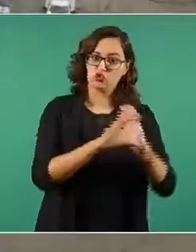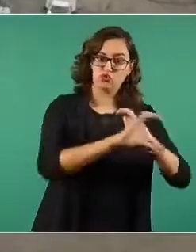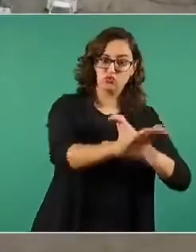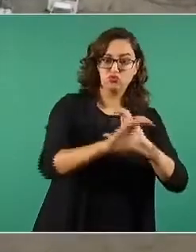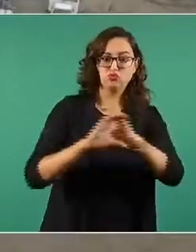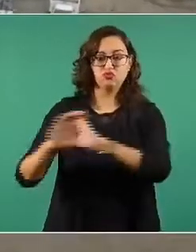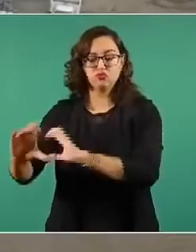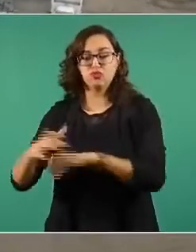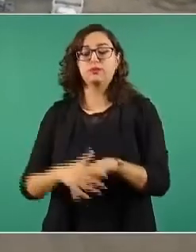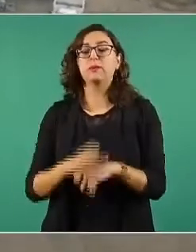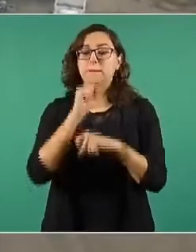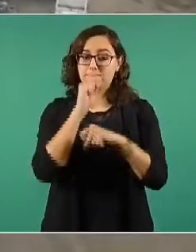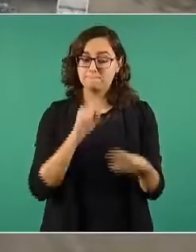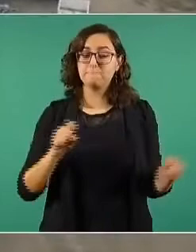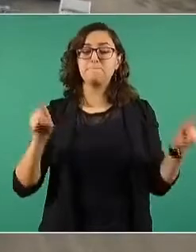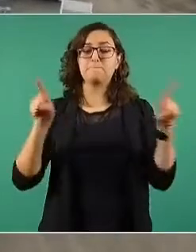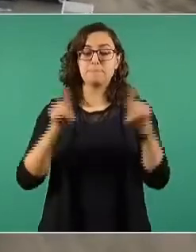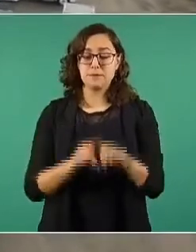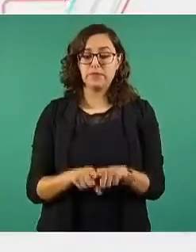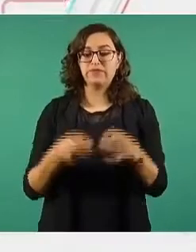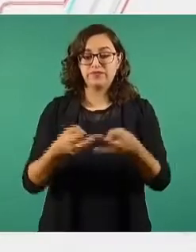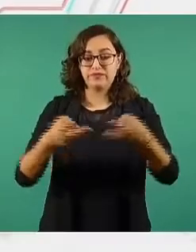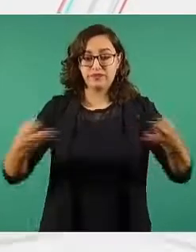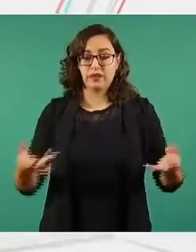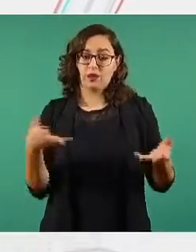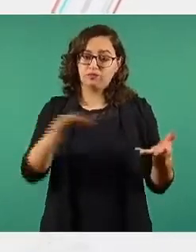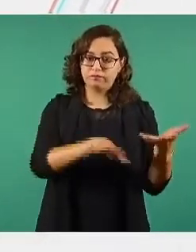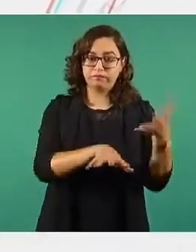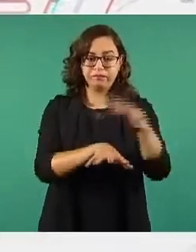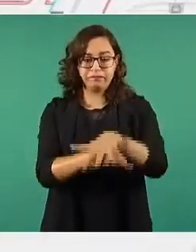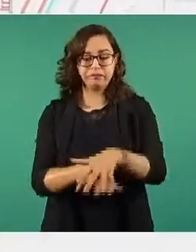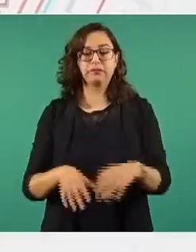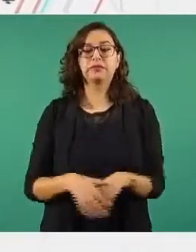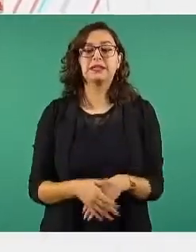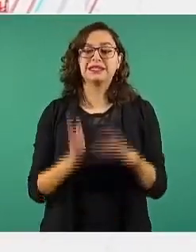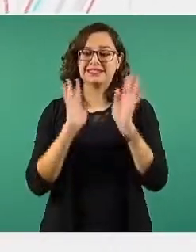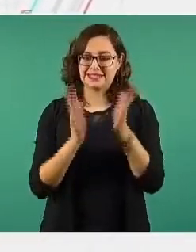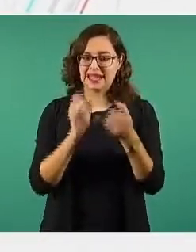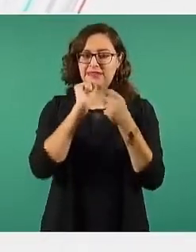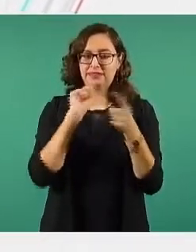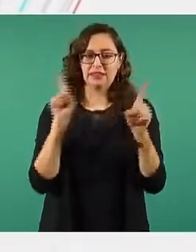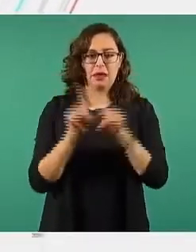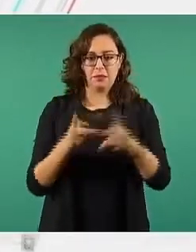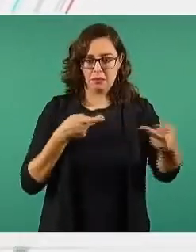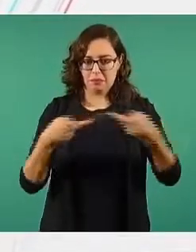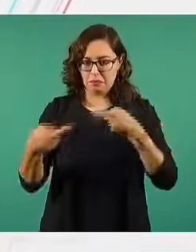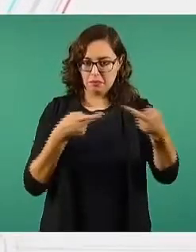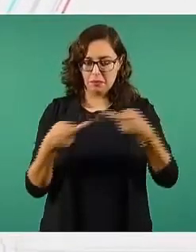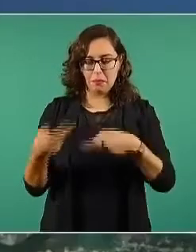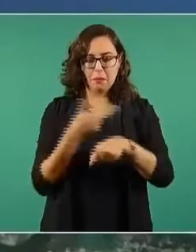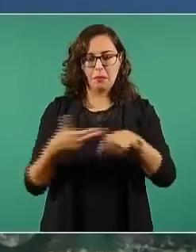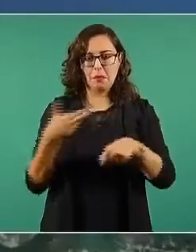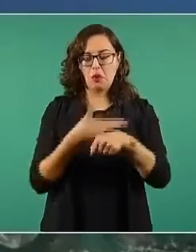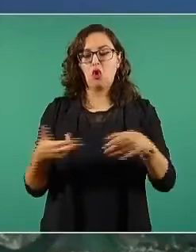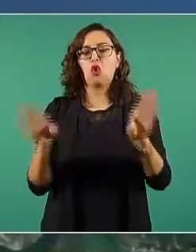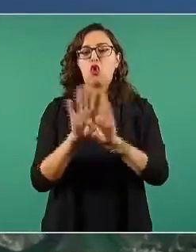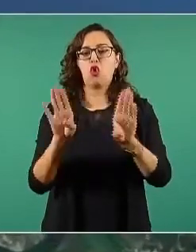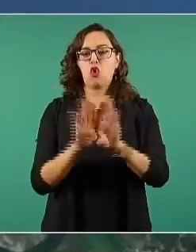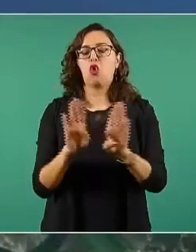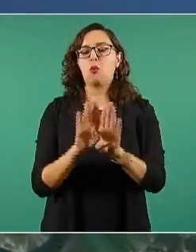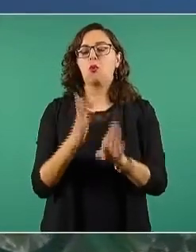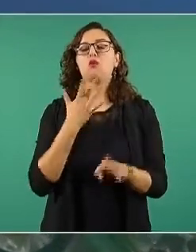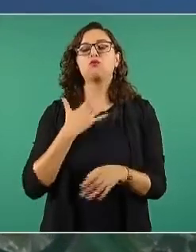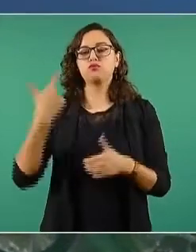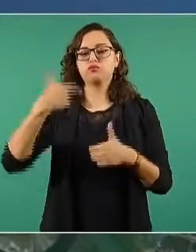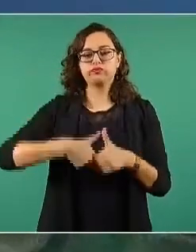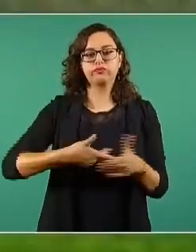lanzamiento, además del bajado y tapado de tubería en sitio, así como también se terminó la ingeniería de lo que será la terminal de reparto de gasolina y las monoboyas